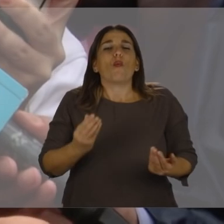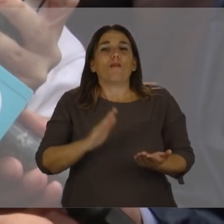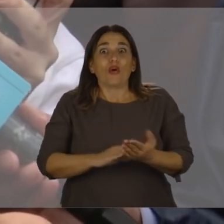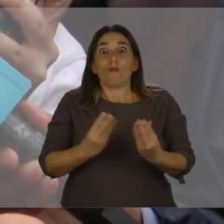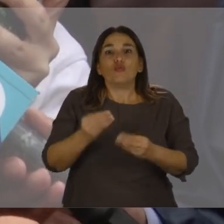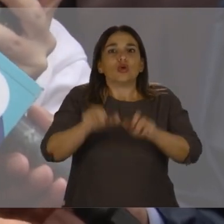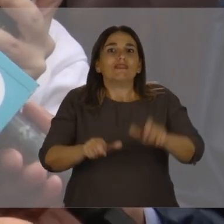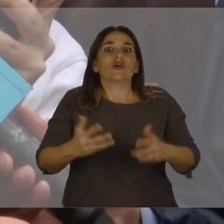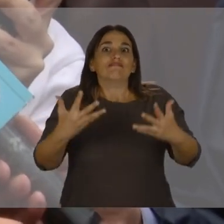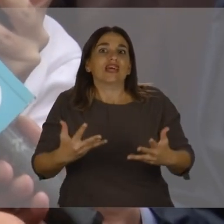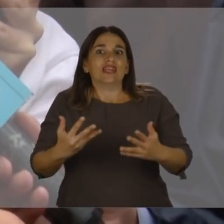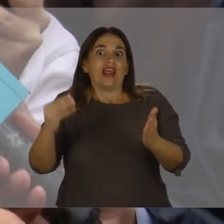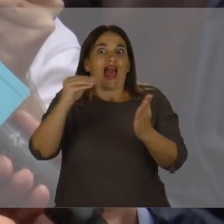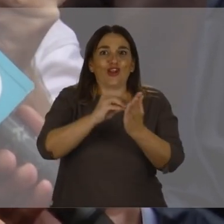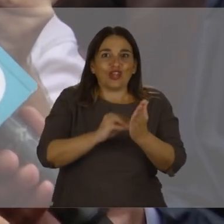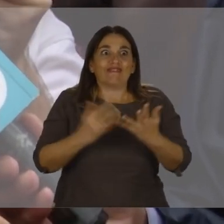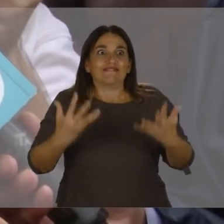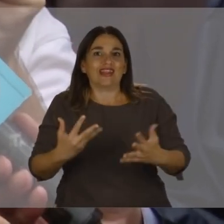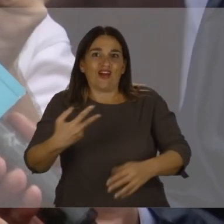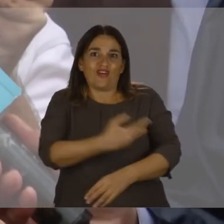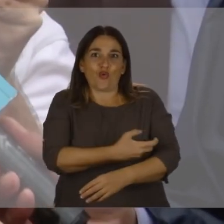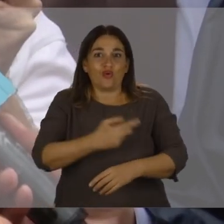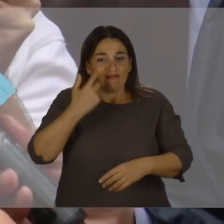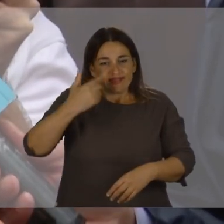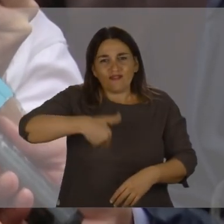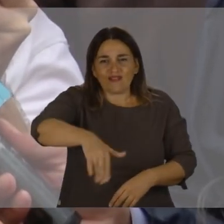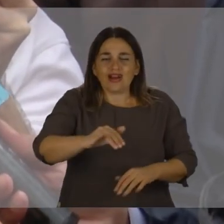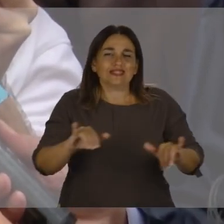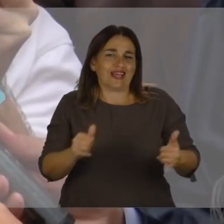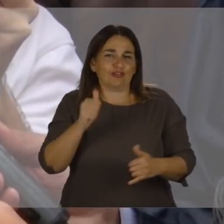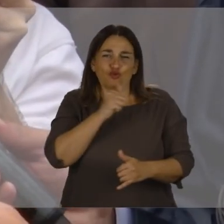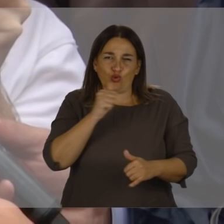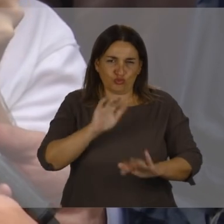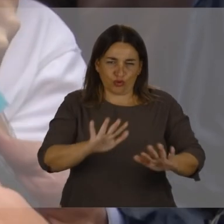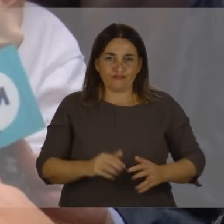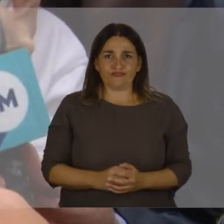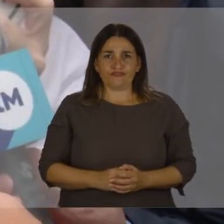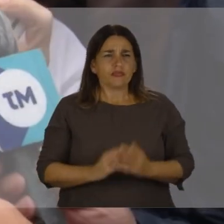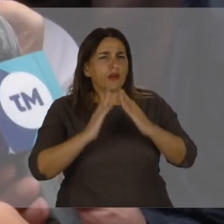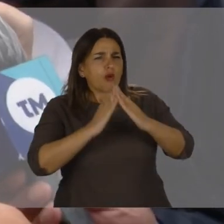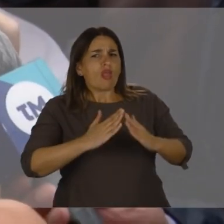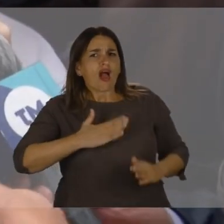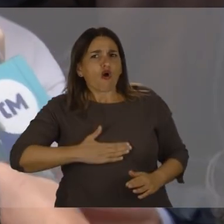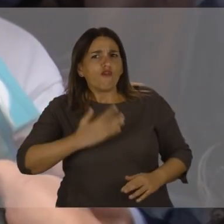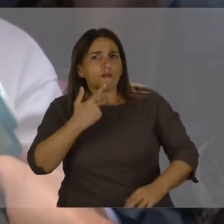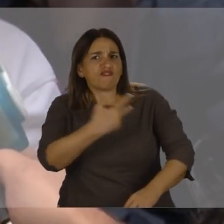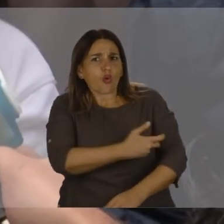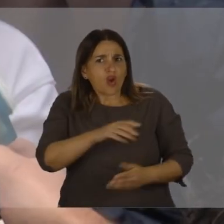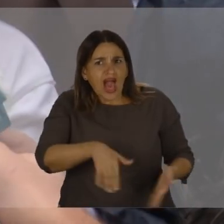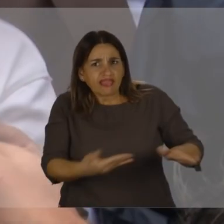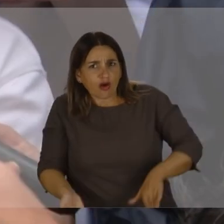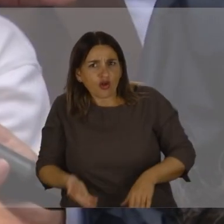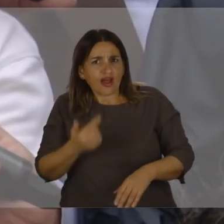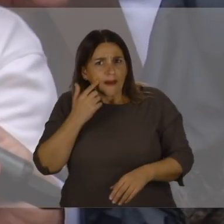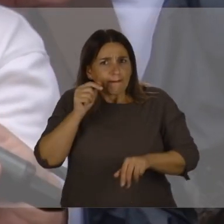suerte fue porque mucha gente se volcó a agendarse, en los próximos días van a desaparecer. ¿Están conformes con la vacunación que tenía hasta